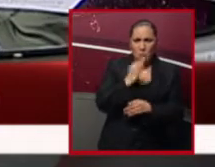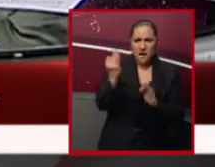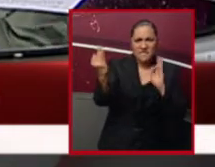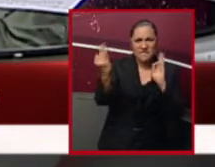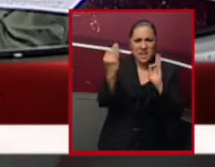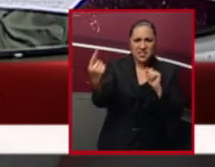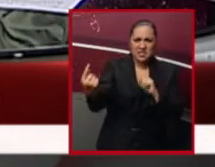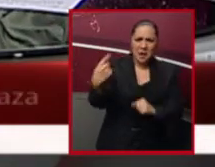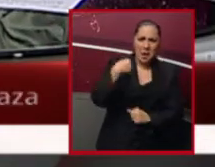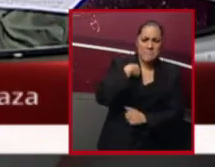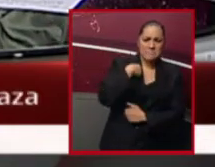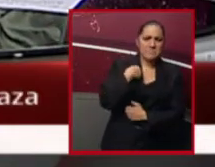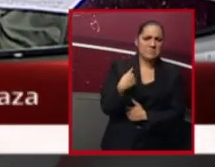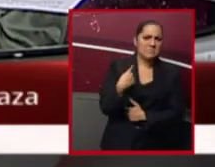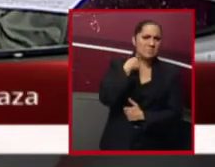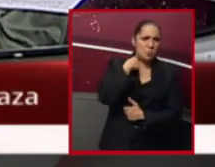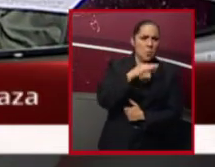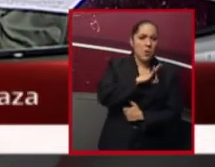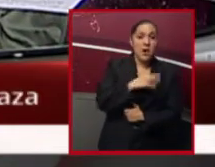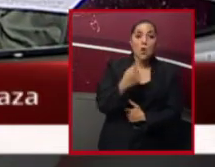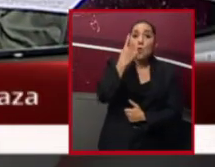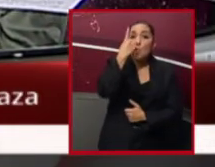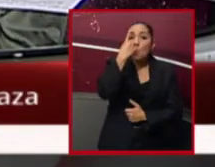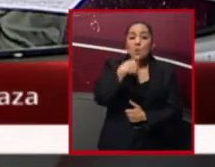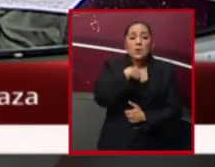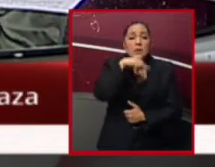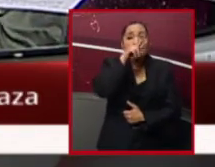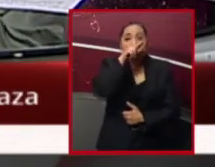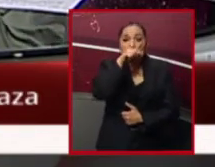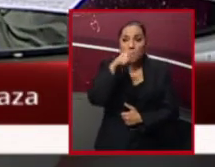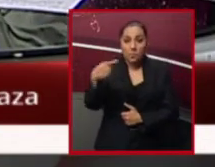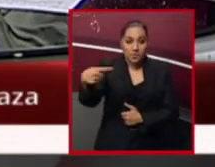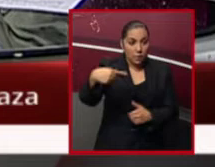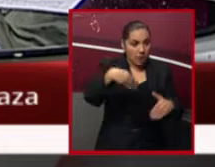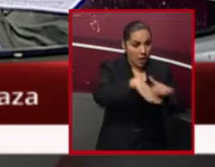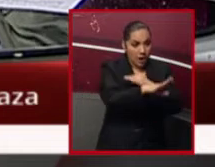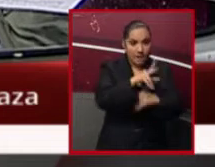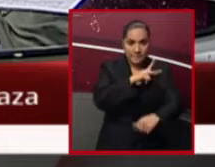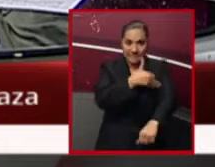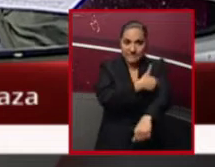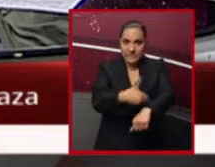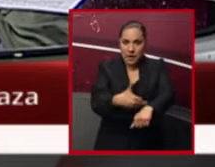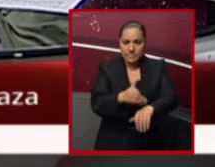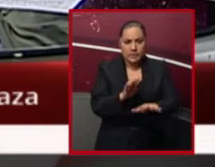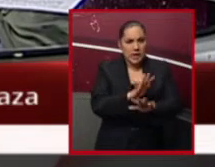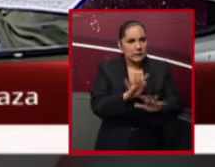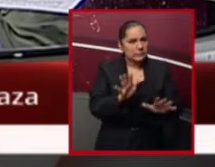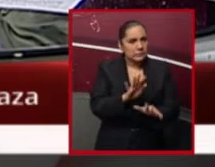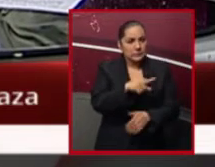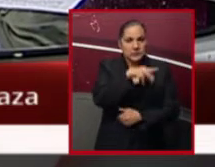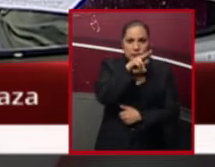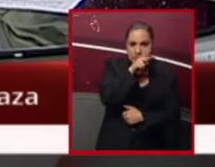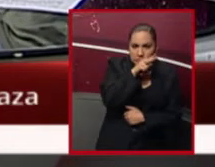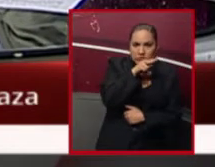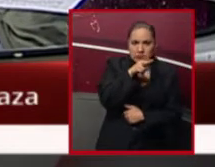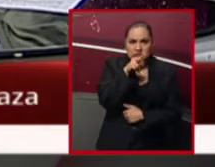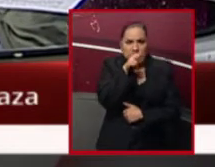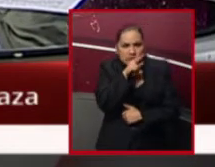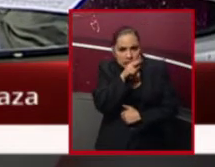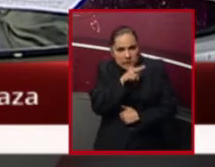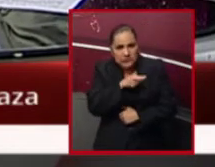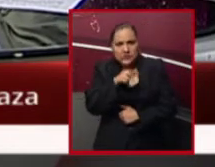y lo que más le preocupaba es que se metieran con su familia. Todos los días vivía este temor Manuel